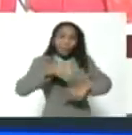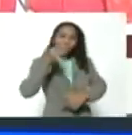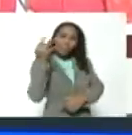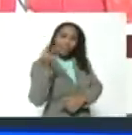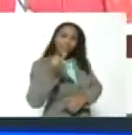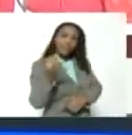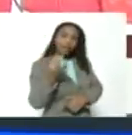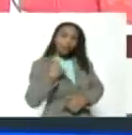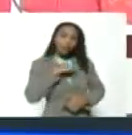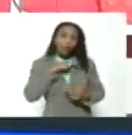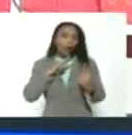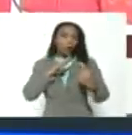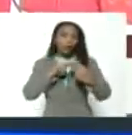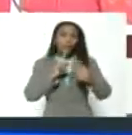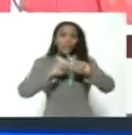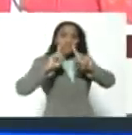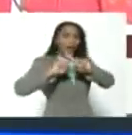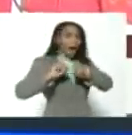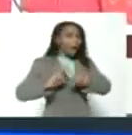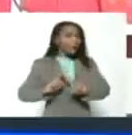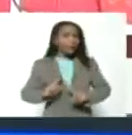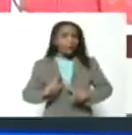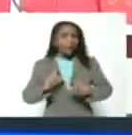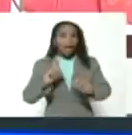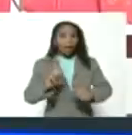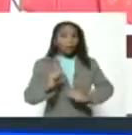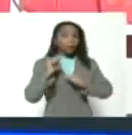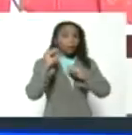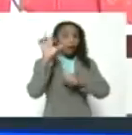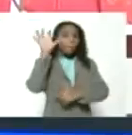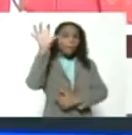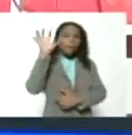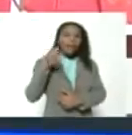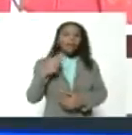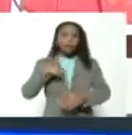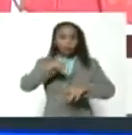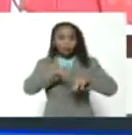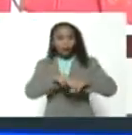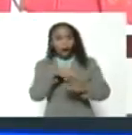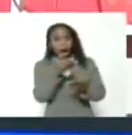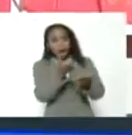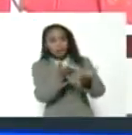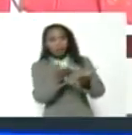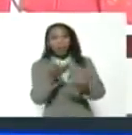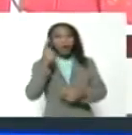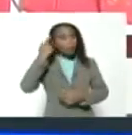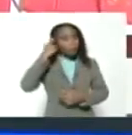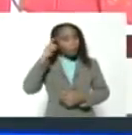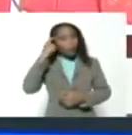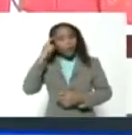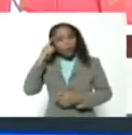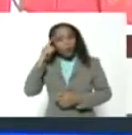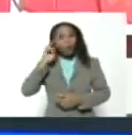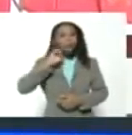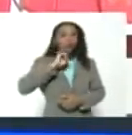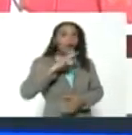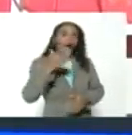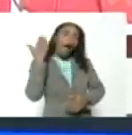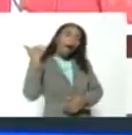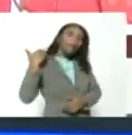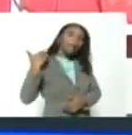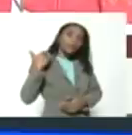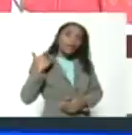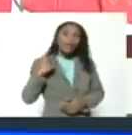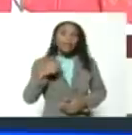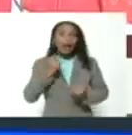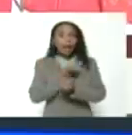Nos encontramos entre diferentes héroes de la patria, sentados allí, rememorando nuestra historia de